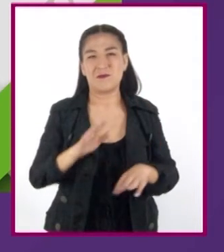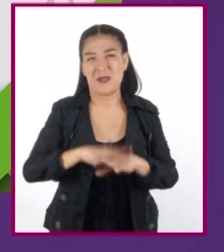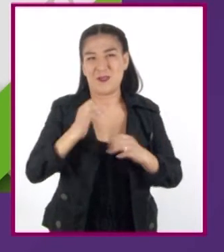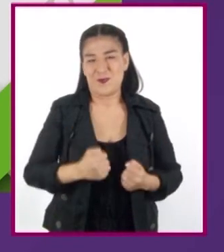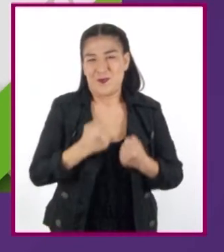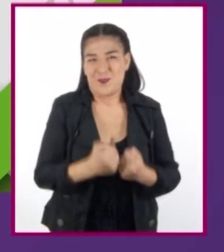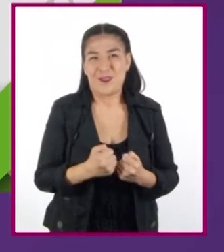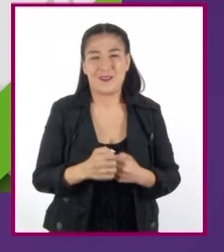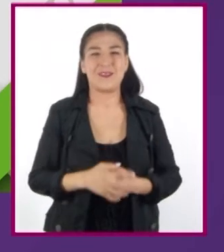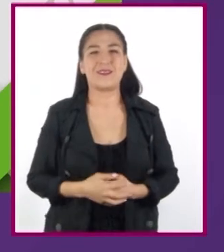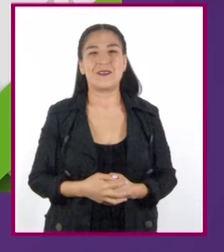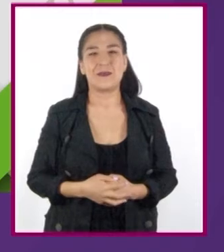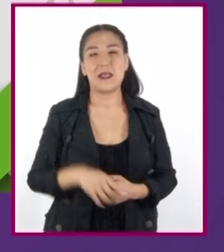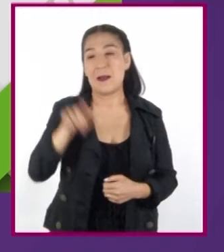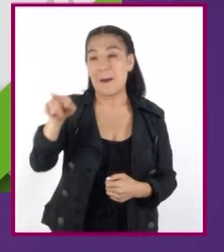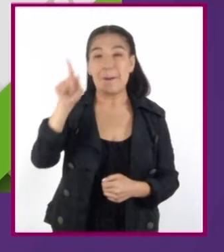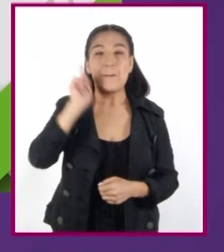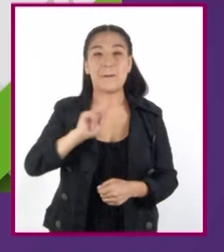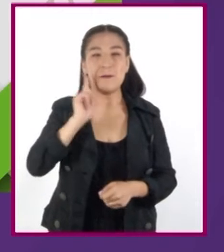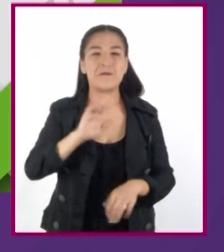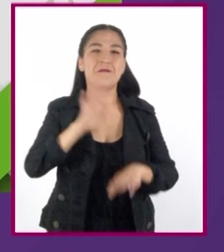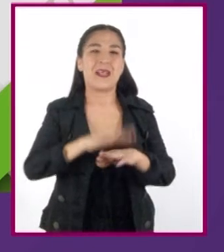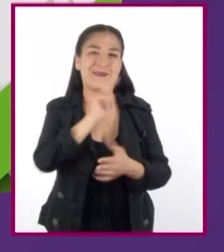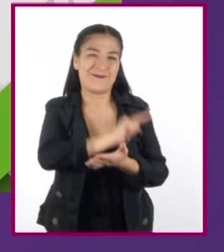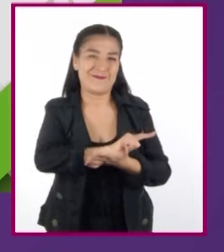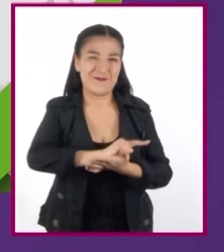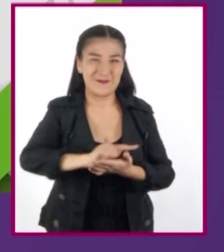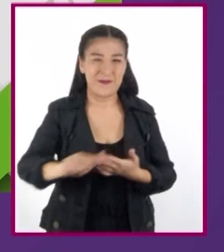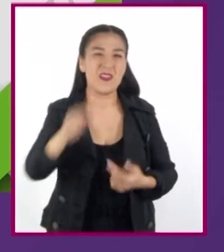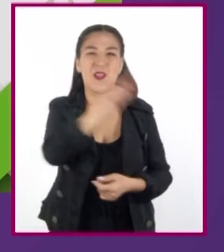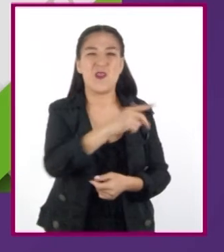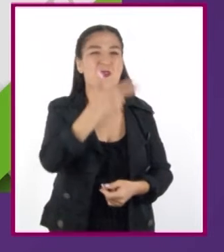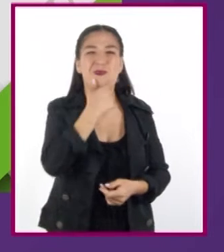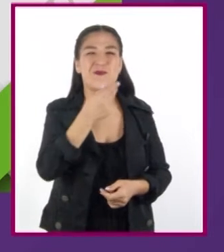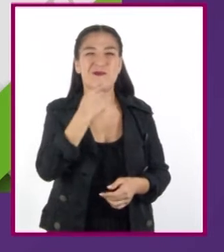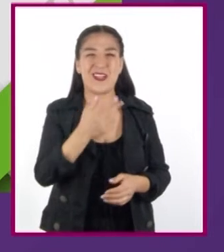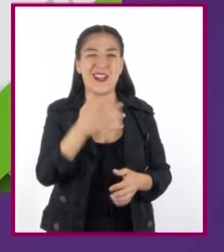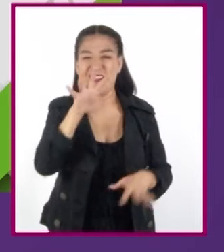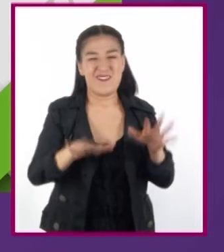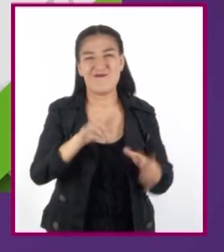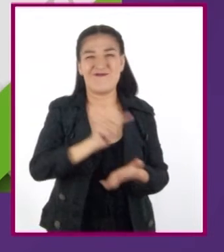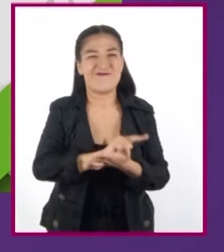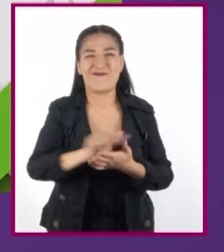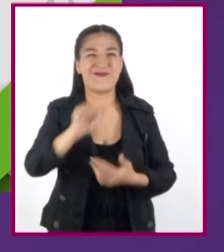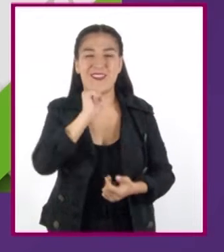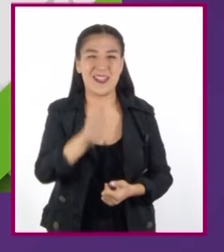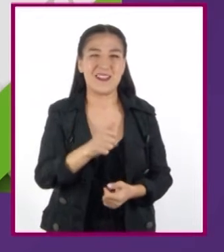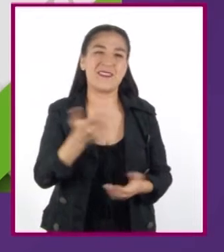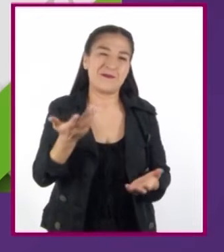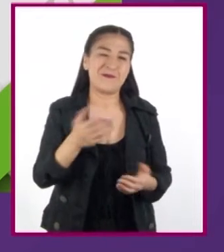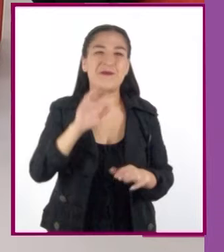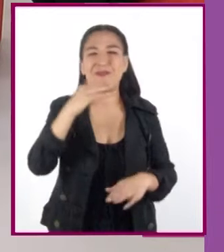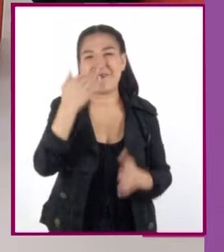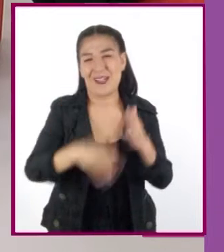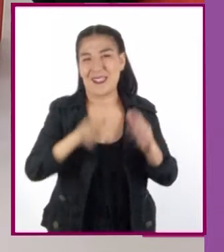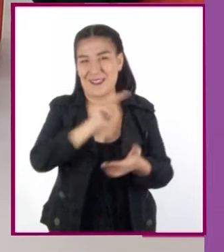fuertes. De que las mujeres son más limpias y los hombres no son tan limpios, son muy poco